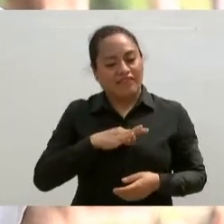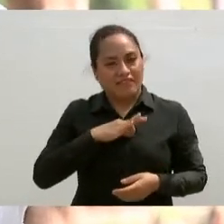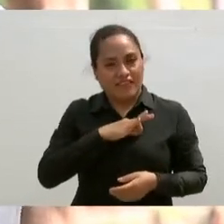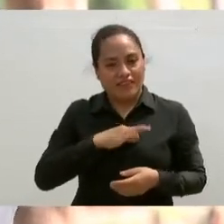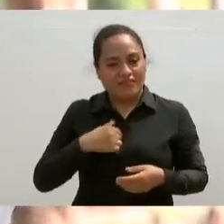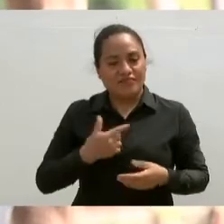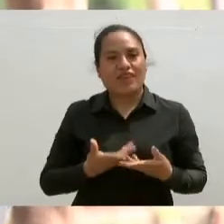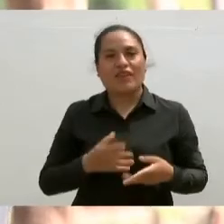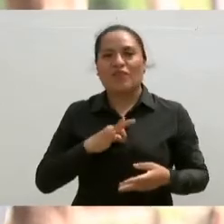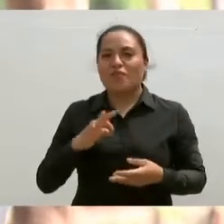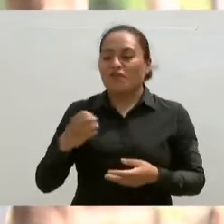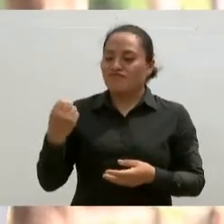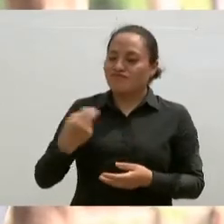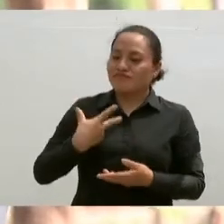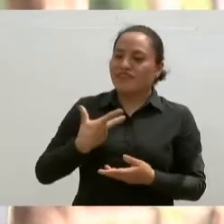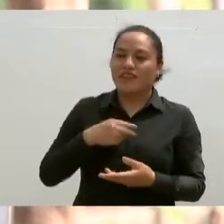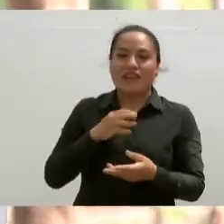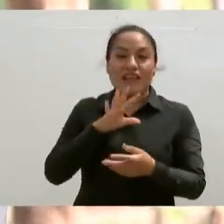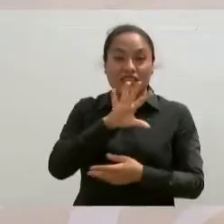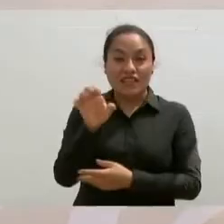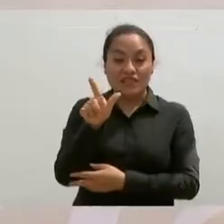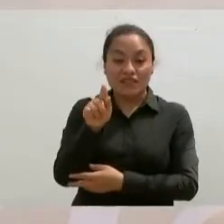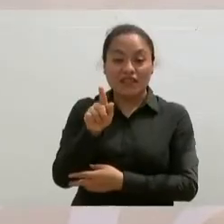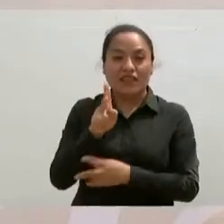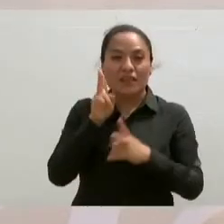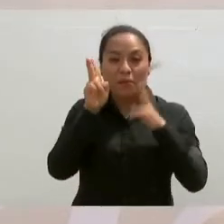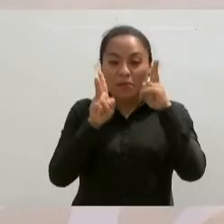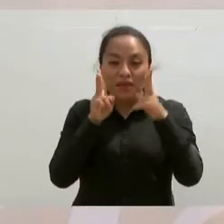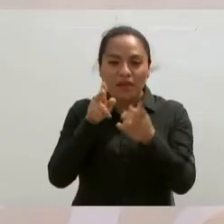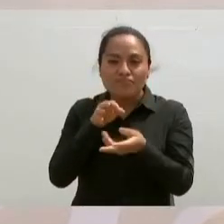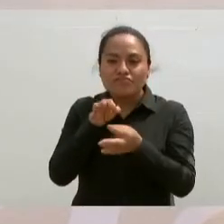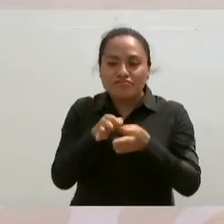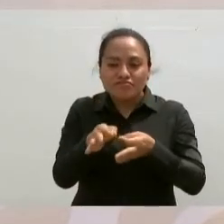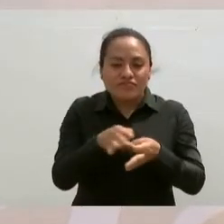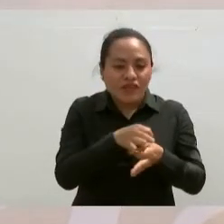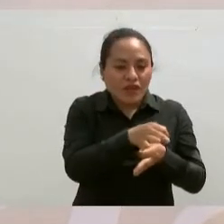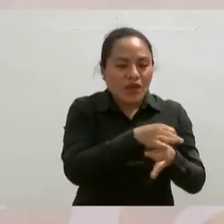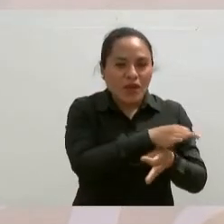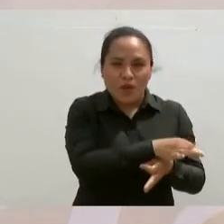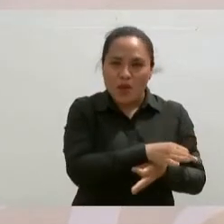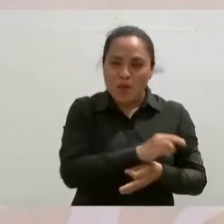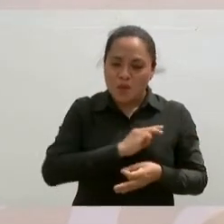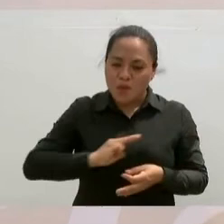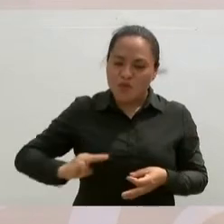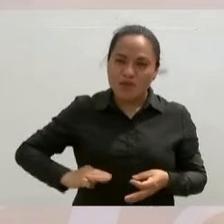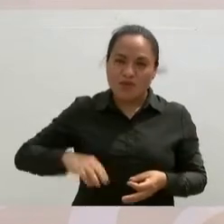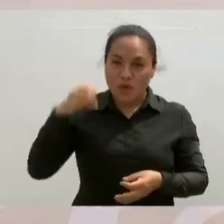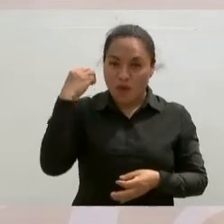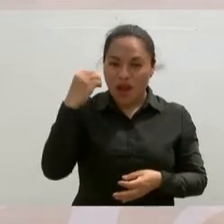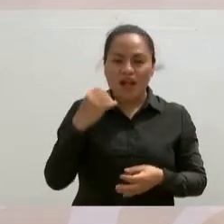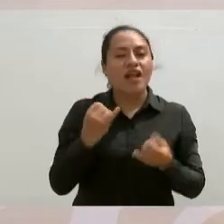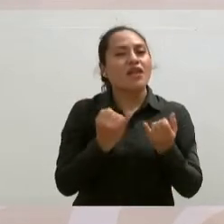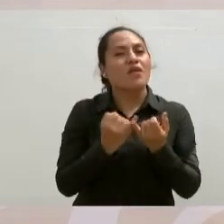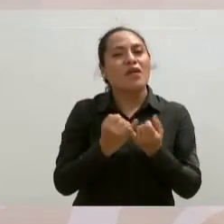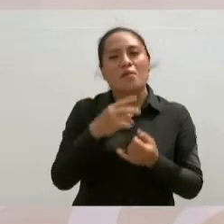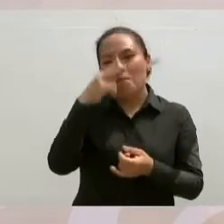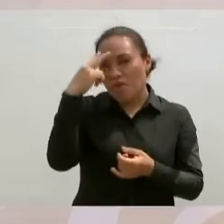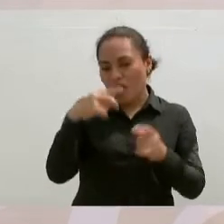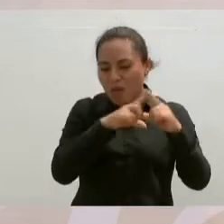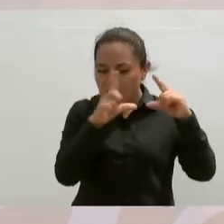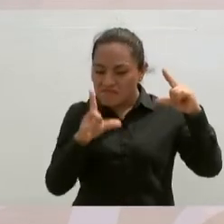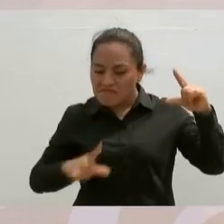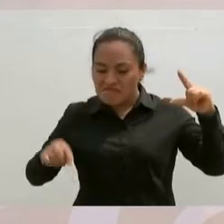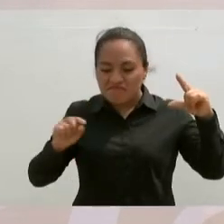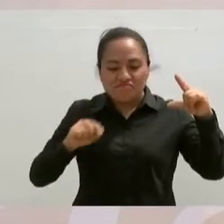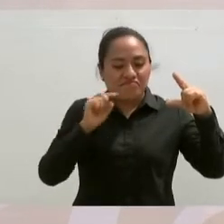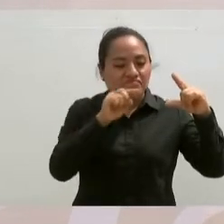los 570 municipios de Oaxaca y conozco todos los municipios de México y